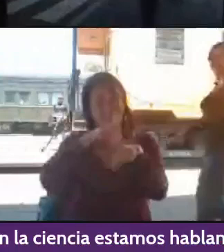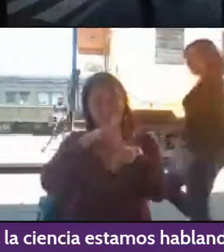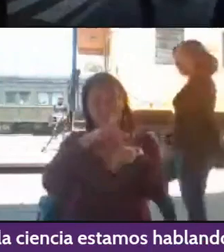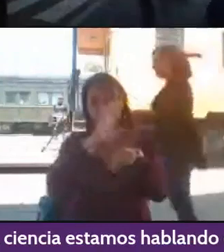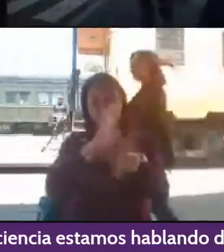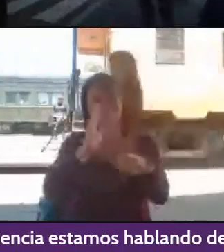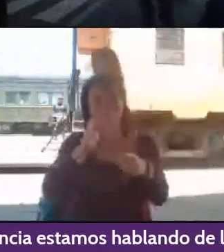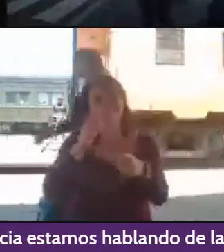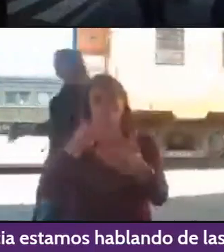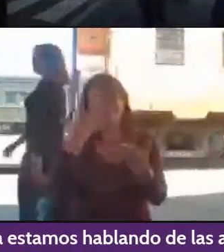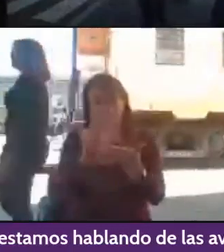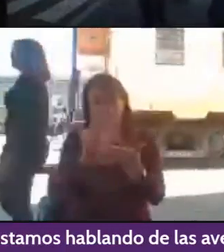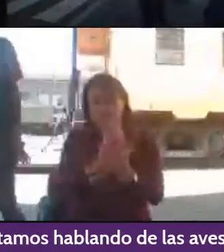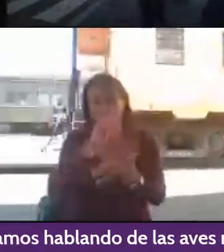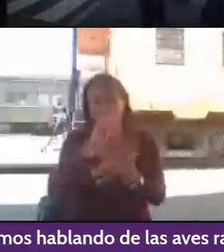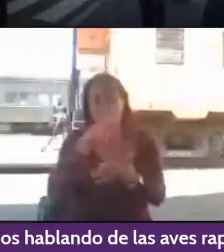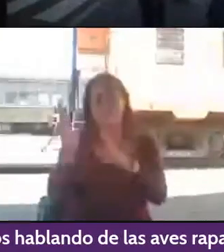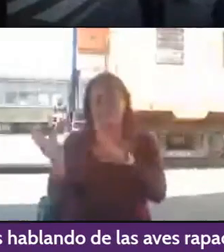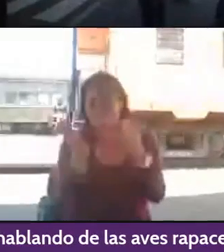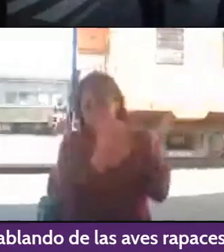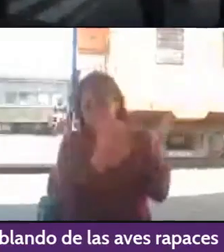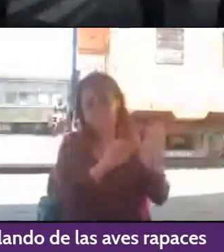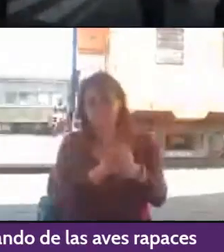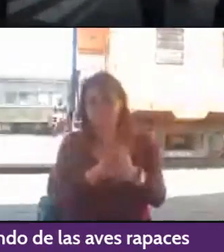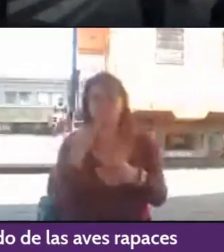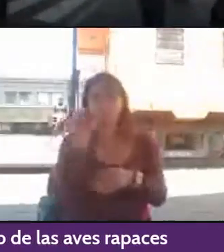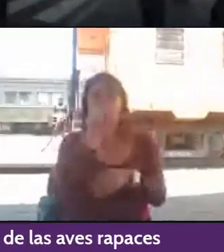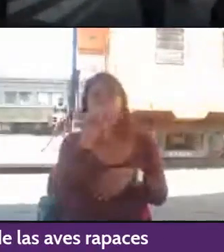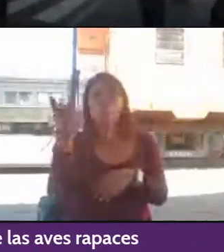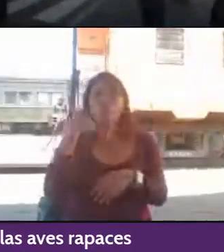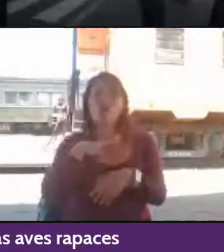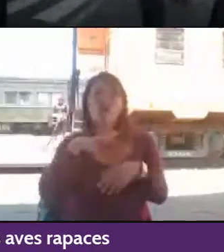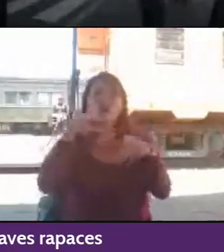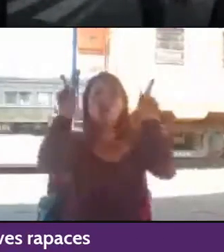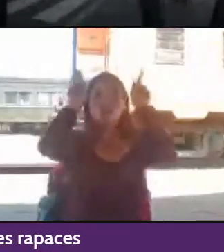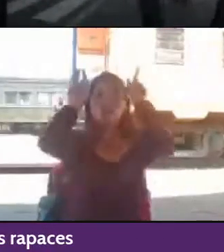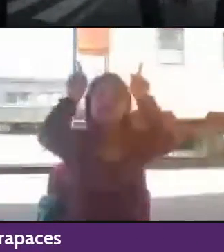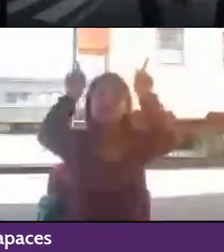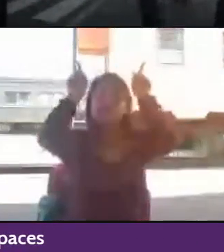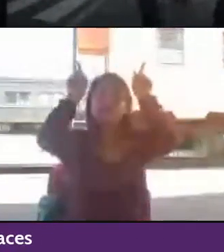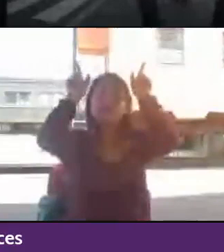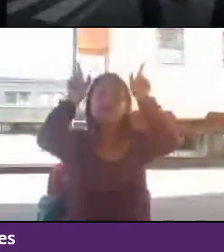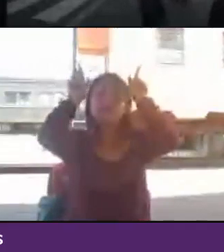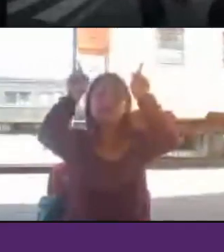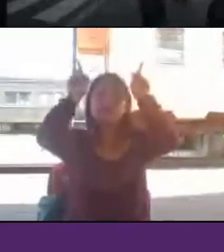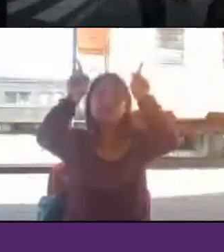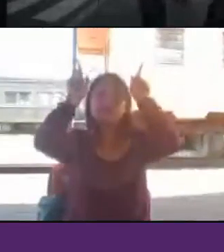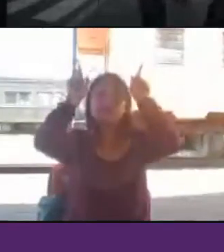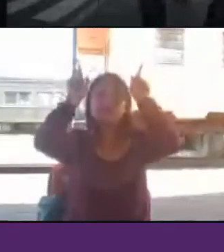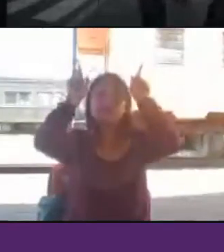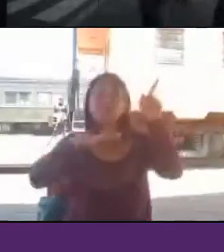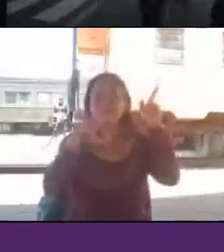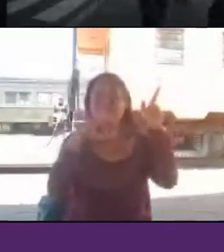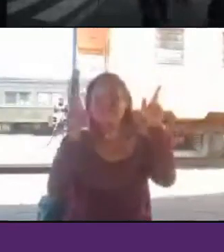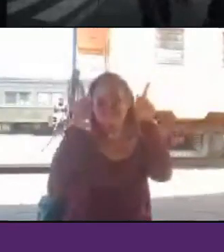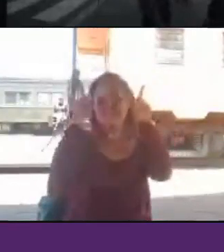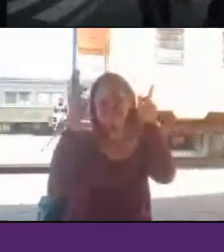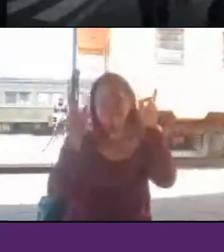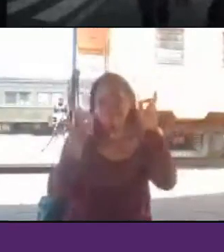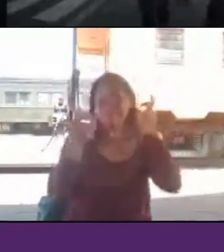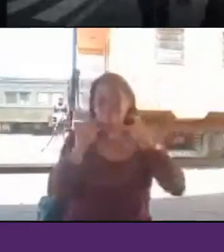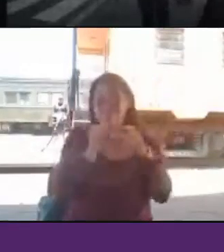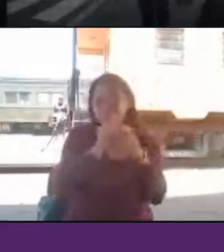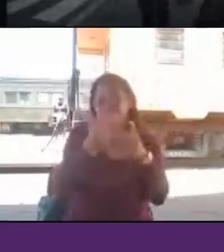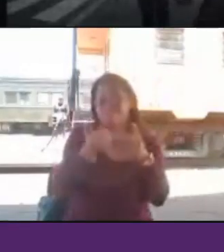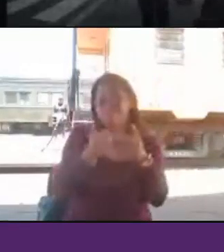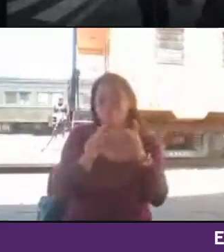pueden ver que hay un montonal de variaciones diferentes. Hay unos que tienen cuernitos, como se ve en el tercero y en el de abajo, que presentan cuernitos.